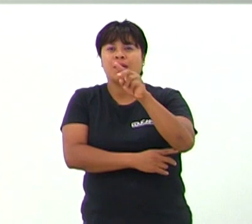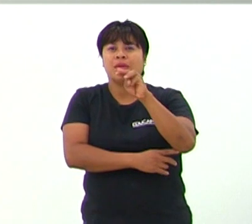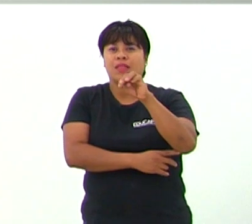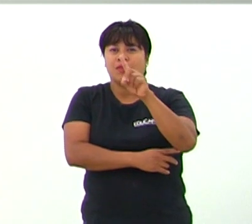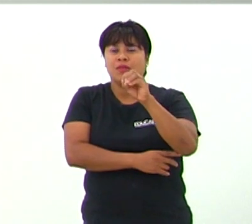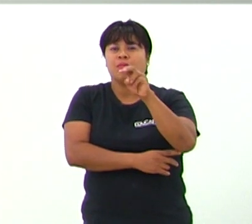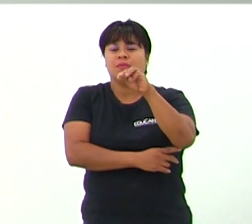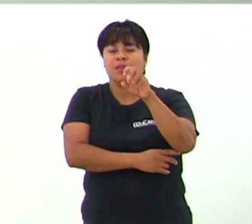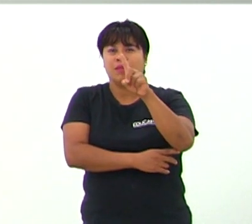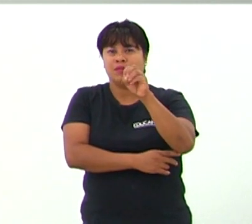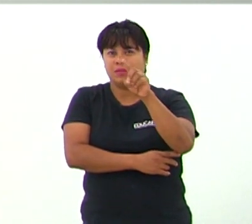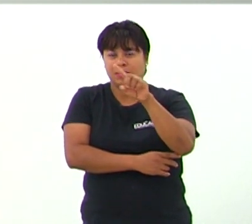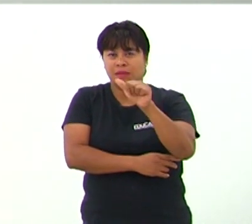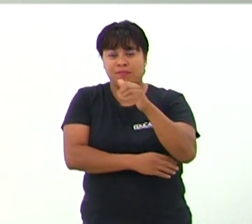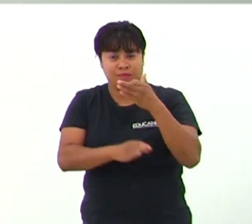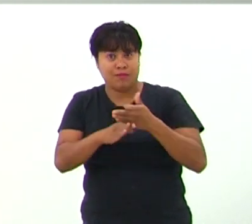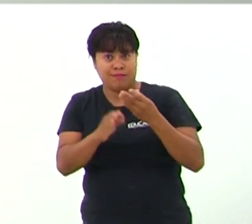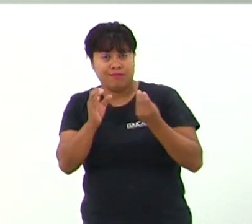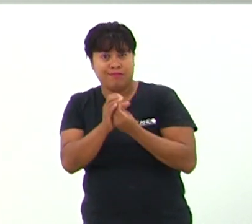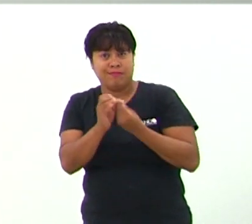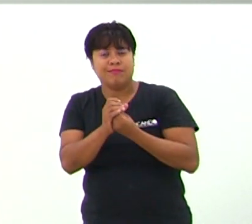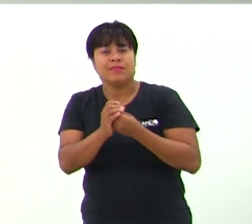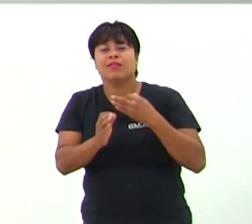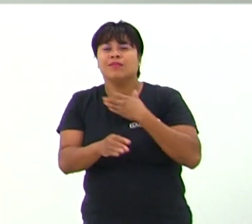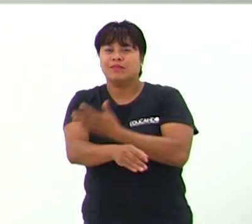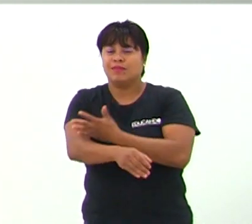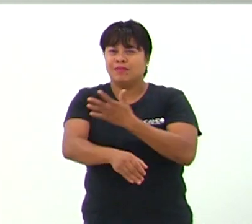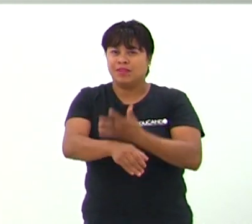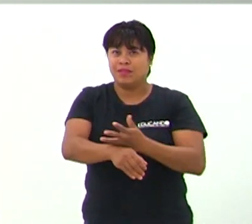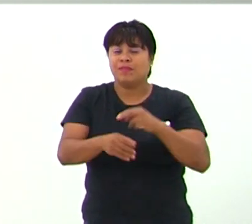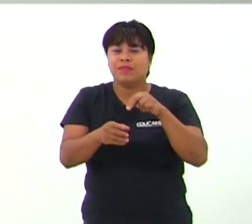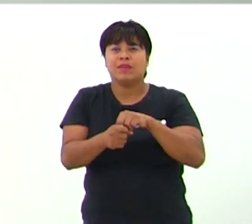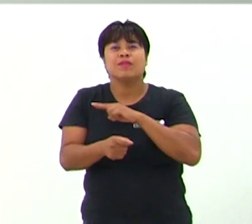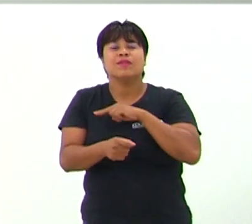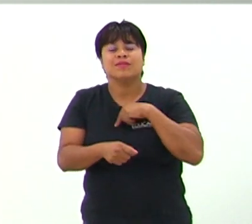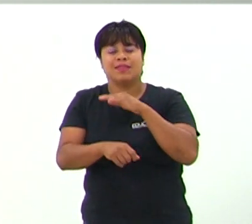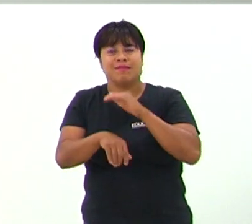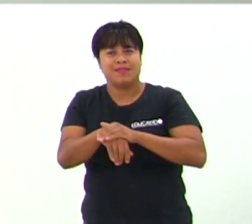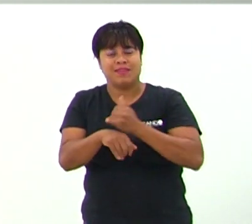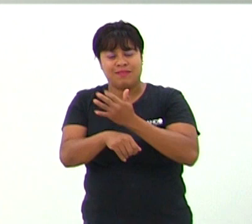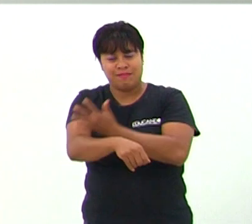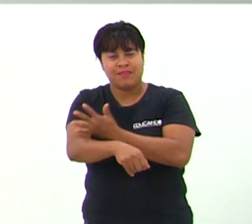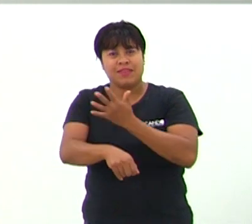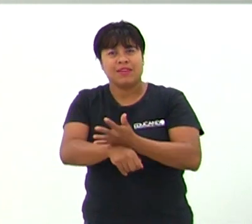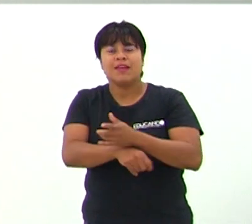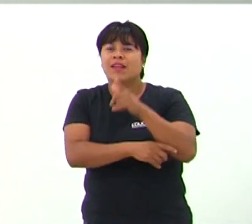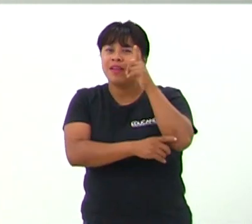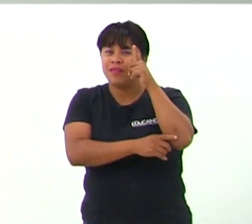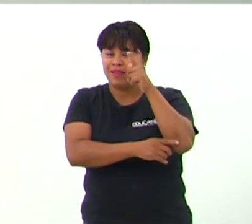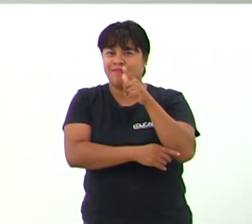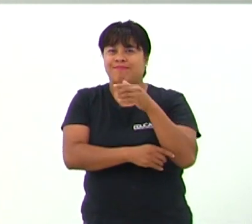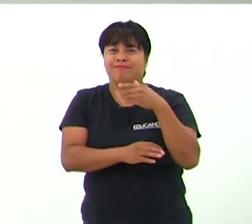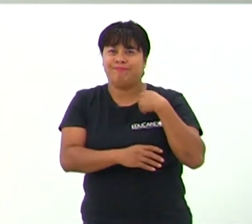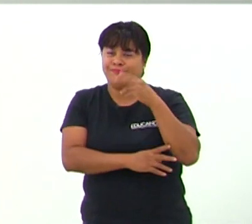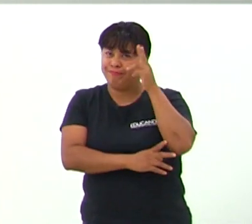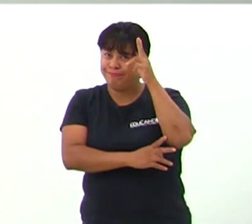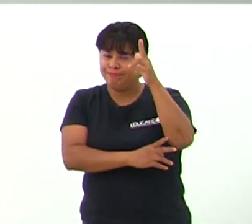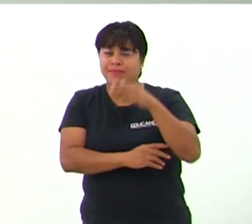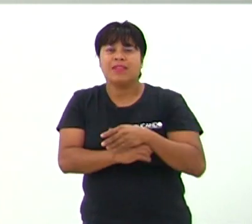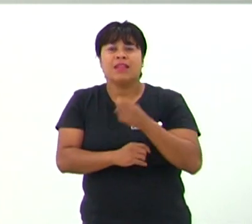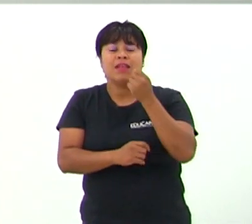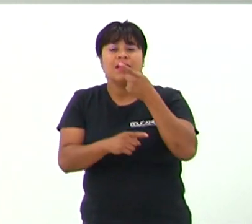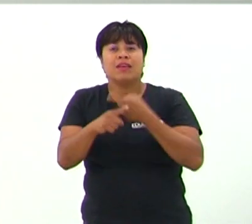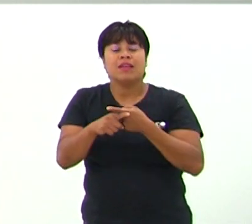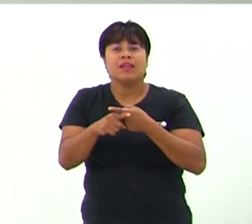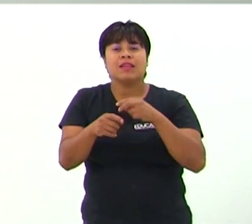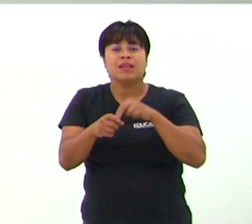es Armando Mendoza y en esta sesión nos estará acompañando nuestra amiga y compañera Laura Espinosa, quien se